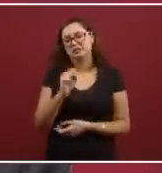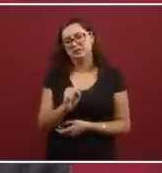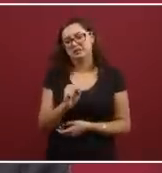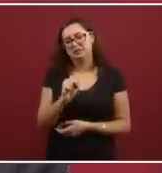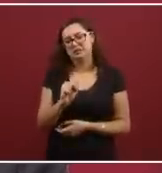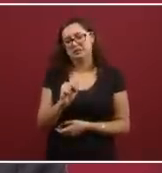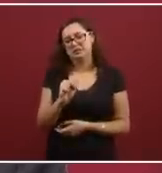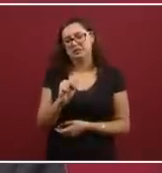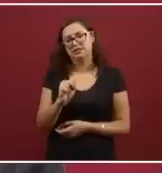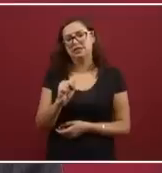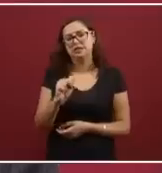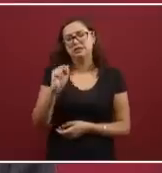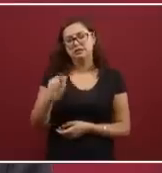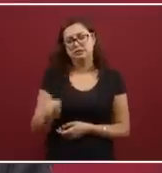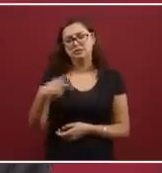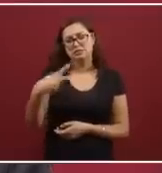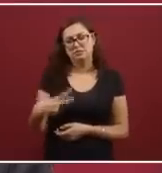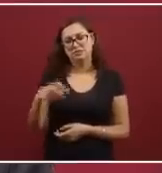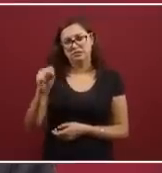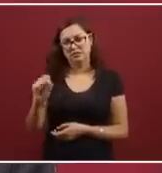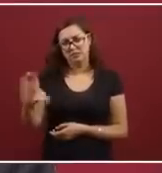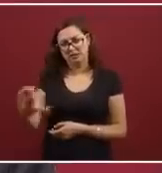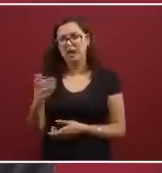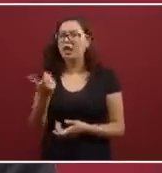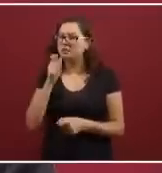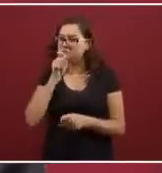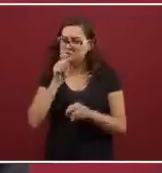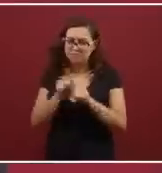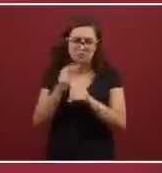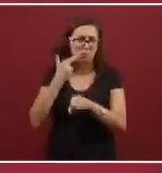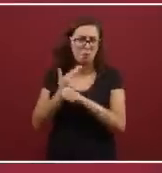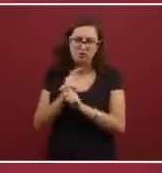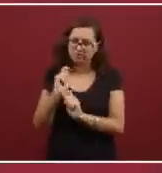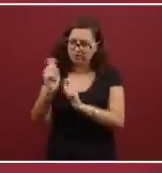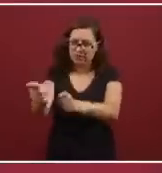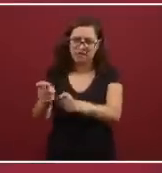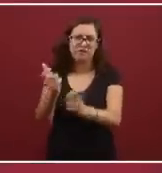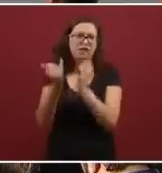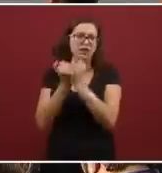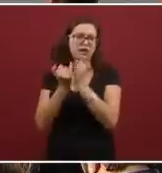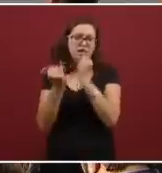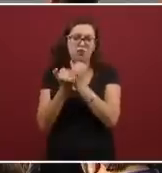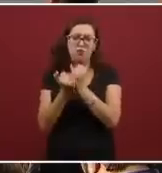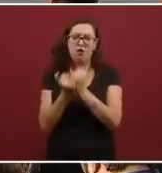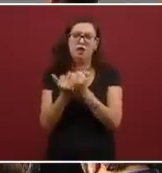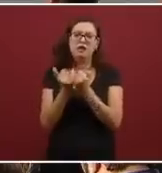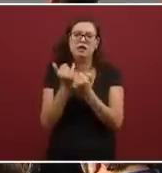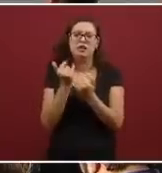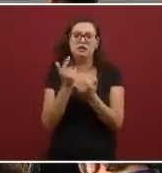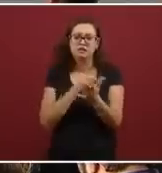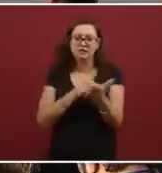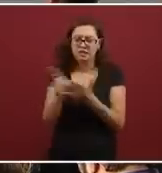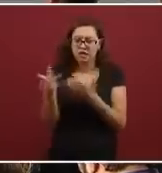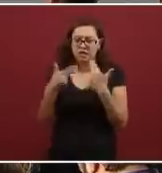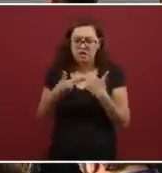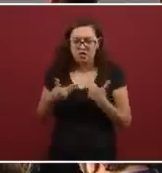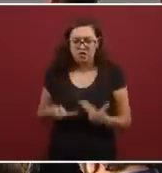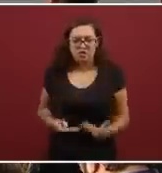la responsable. Lo mismo en el caso de la Defensa de Derechos